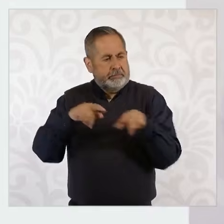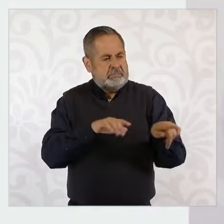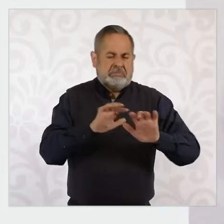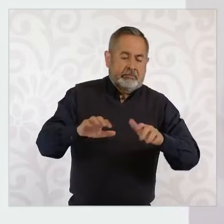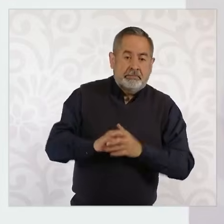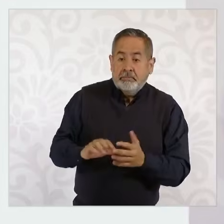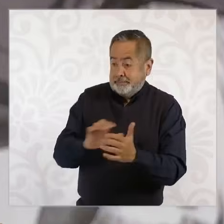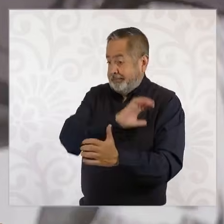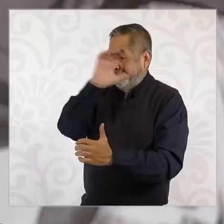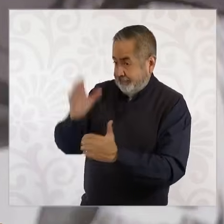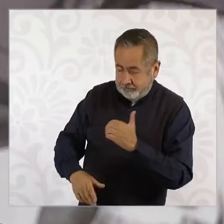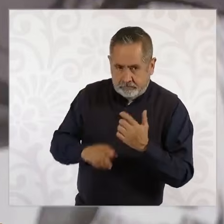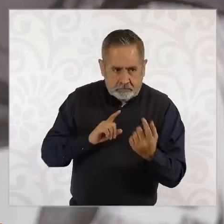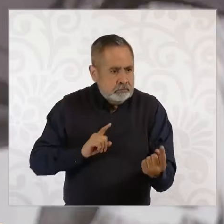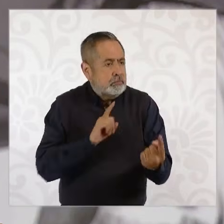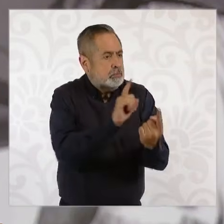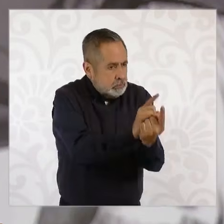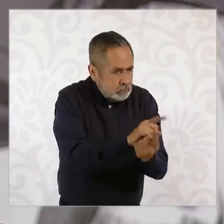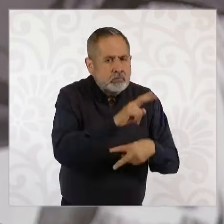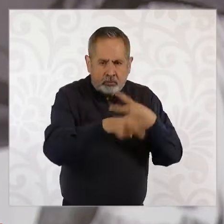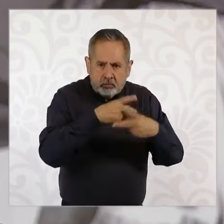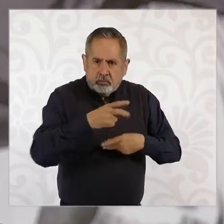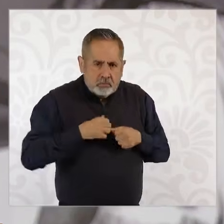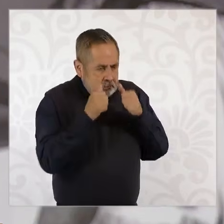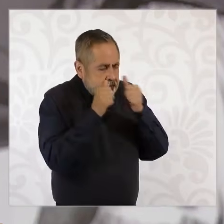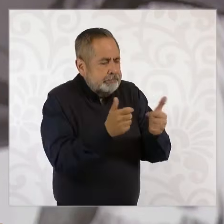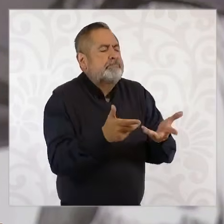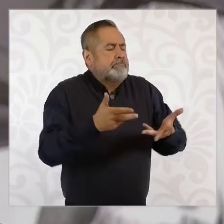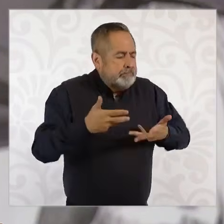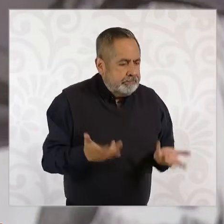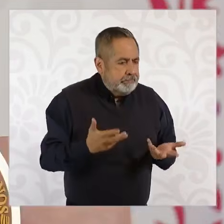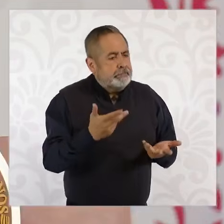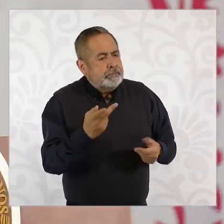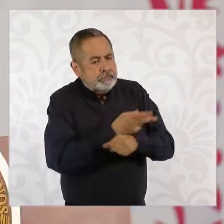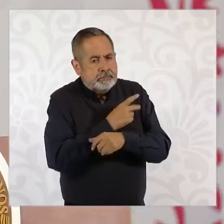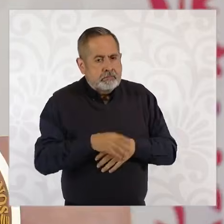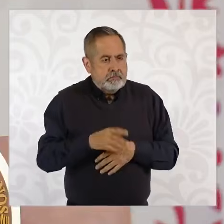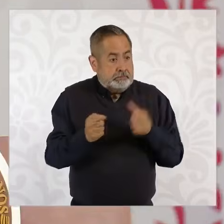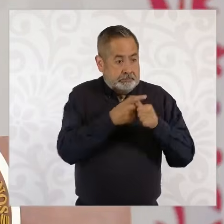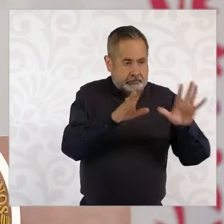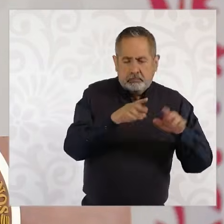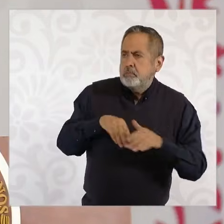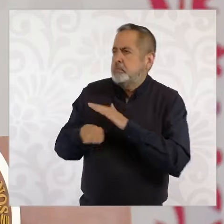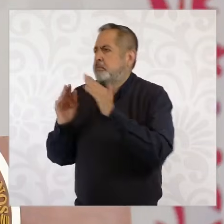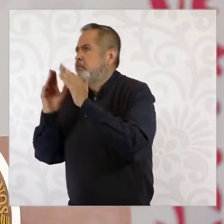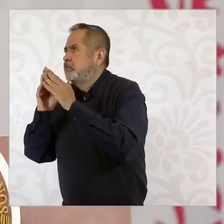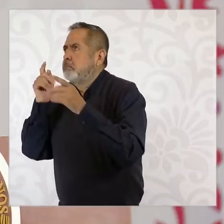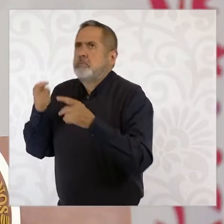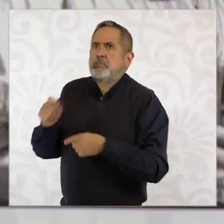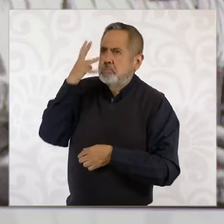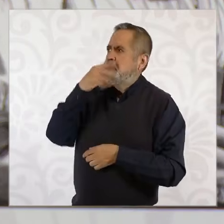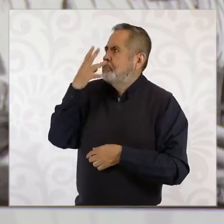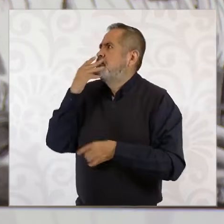Al final del evento los fui a atender, fui a ver una vivienda y después de ahí fui a